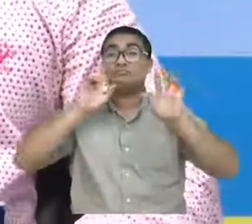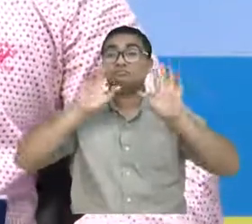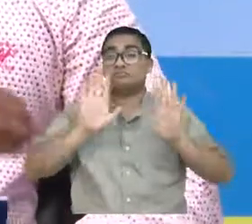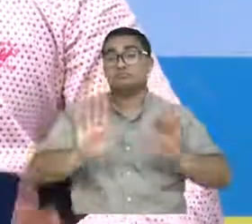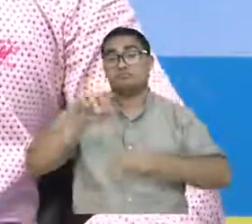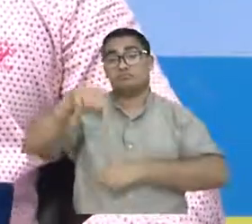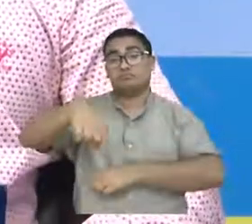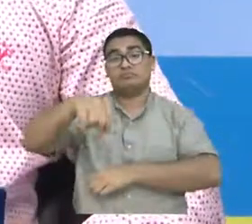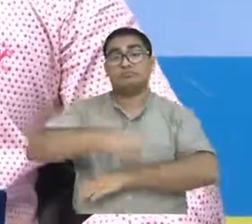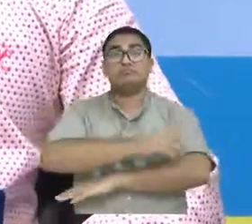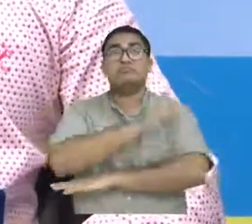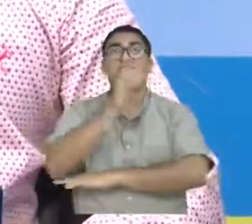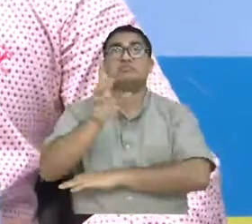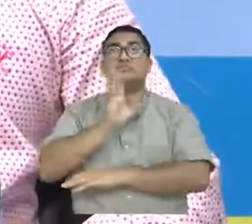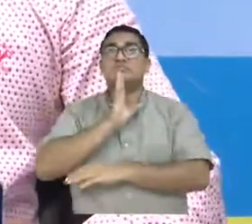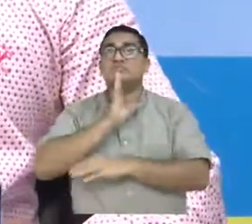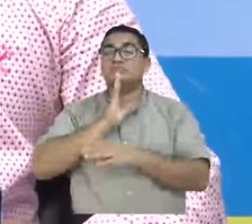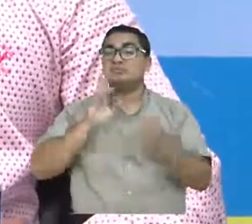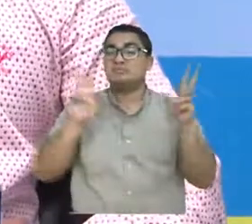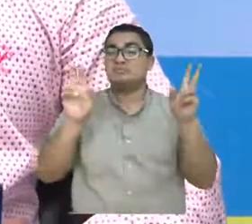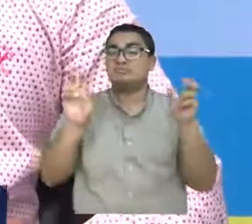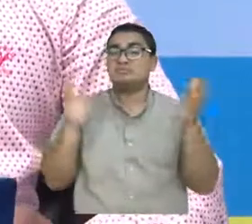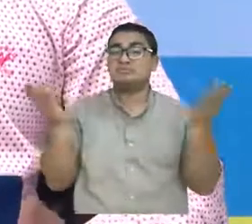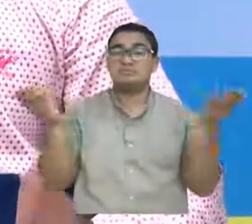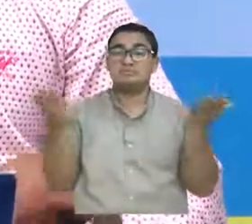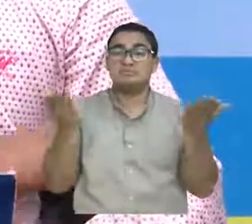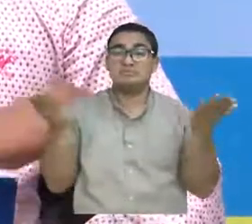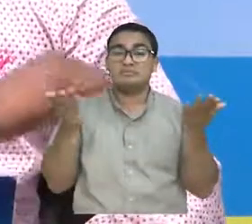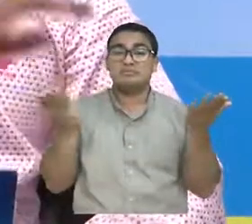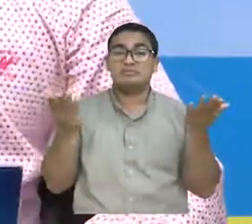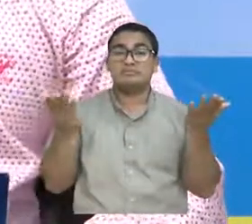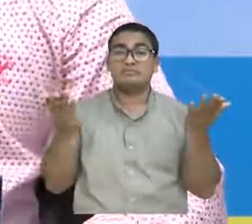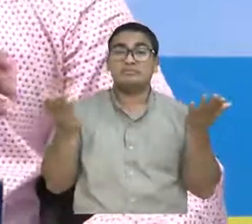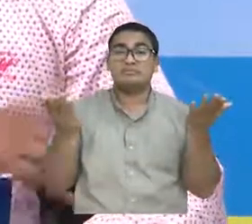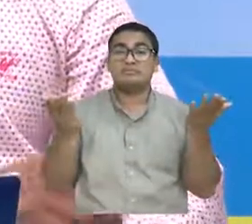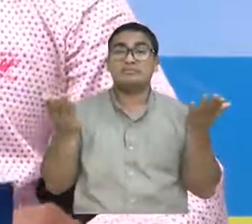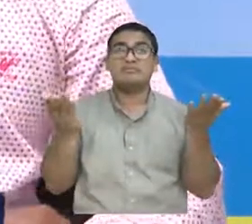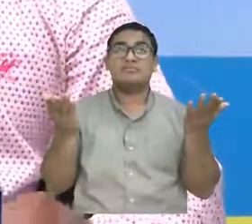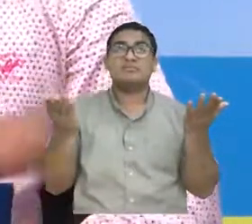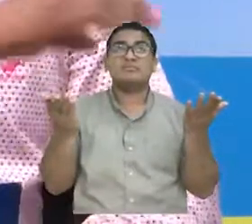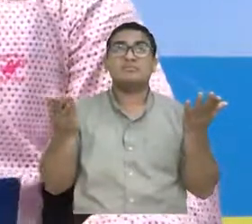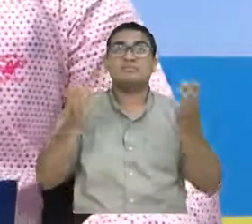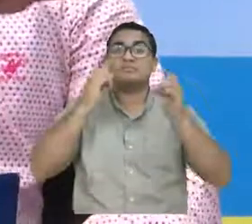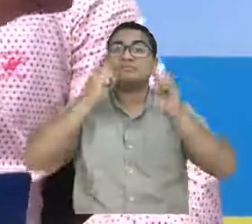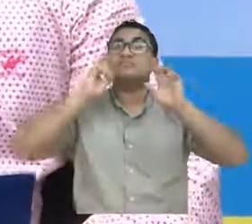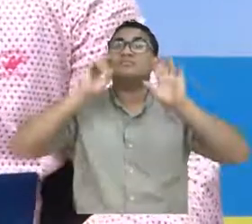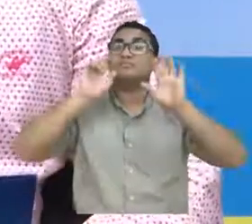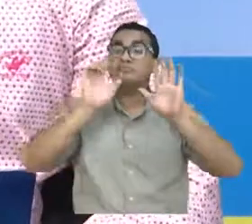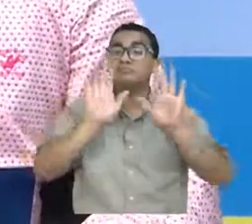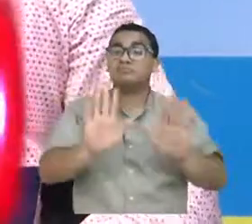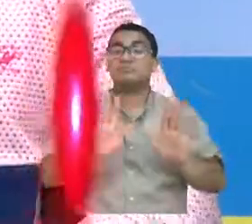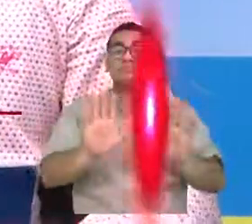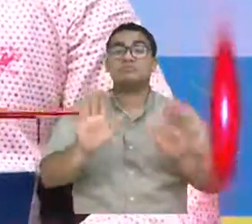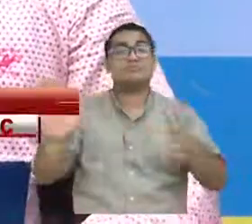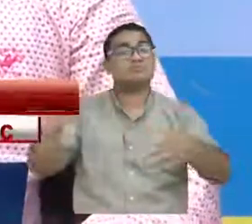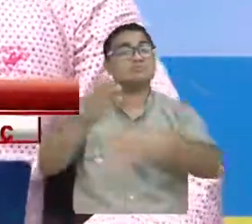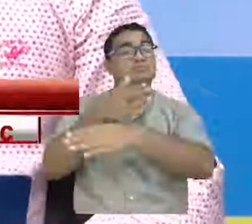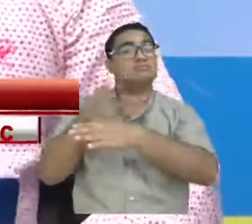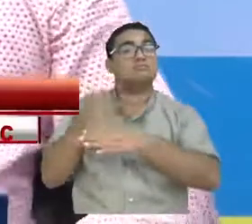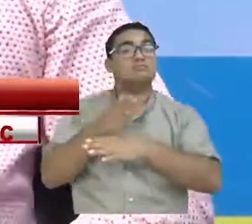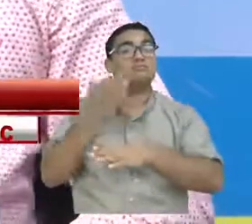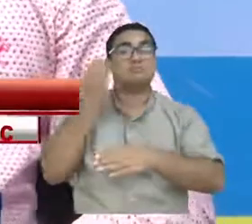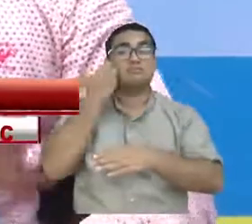Hoy, precisamente, vamos a hablar de un tema que es el gol estándar en la prevención de todas las